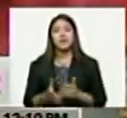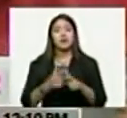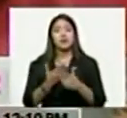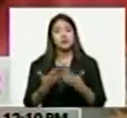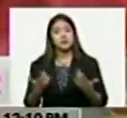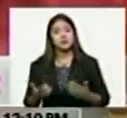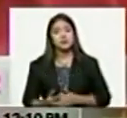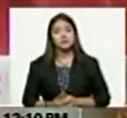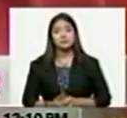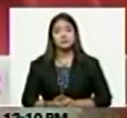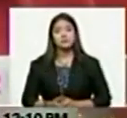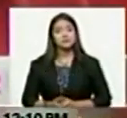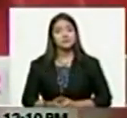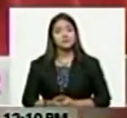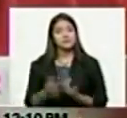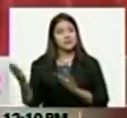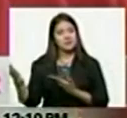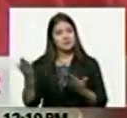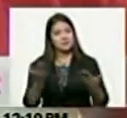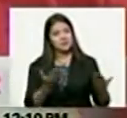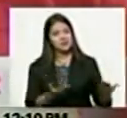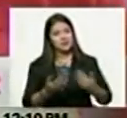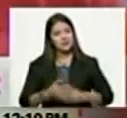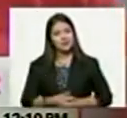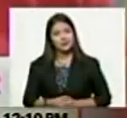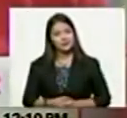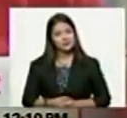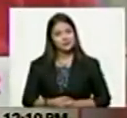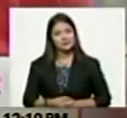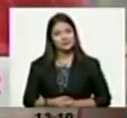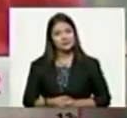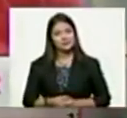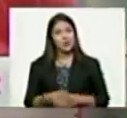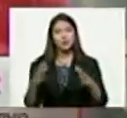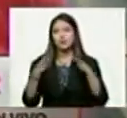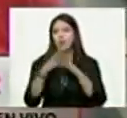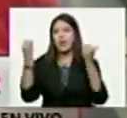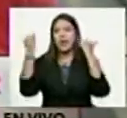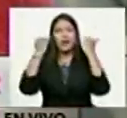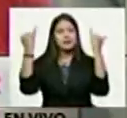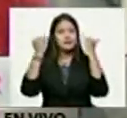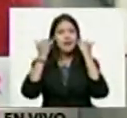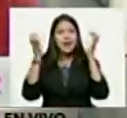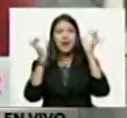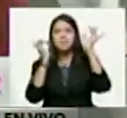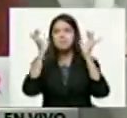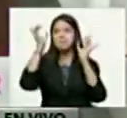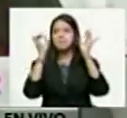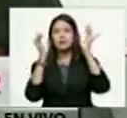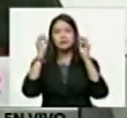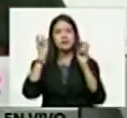que bienvenidos con toda la creatividad, la innovación,